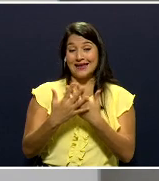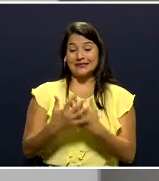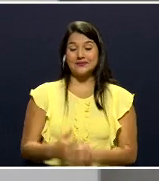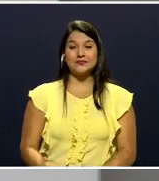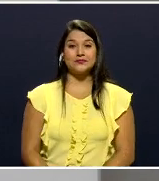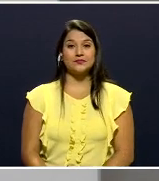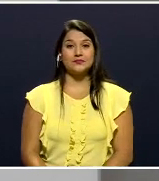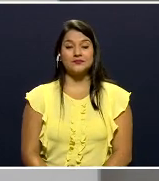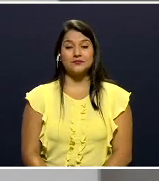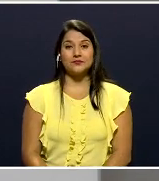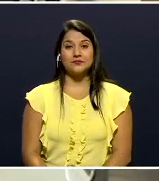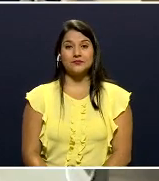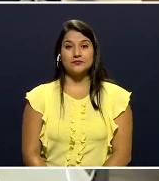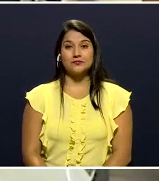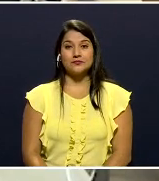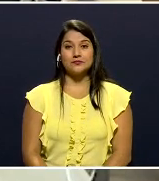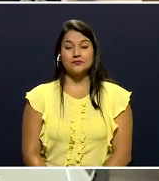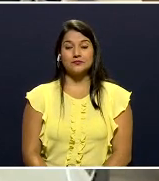celdas.